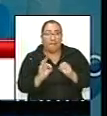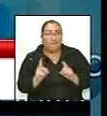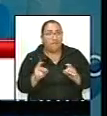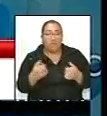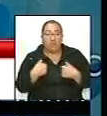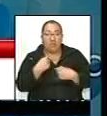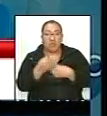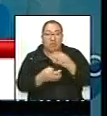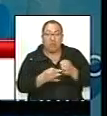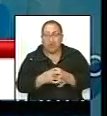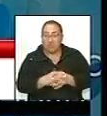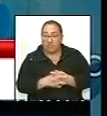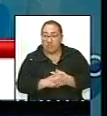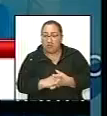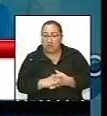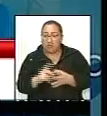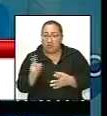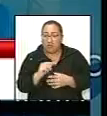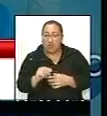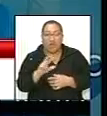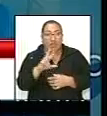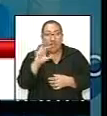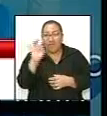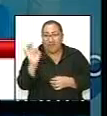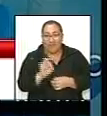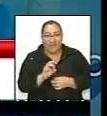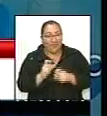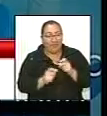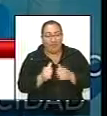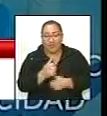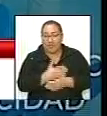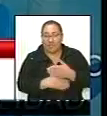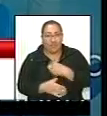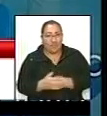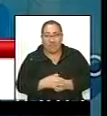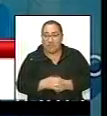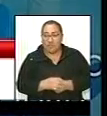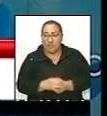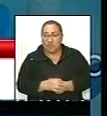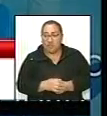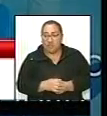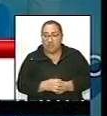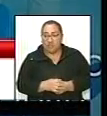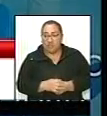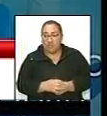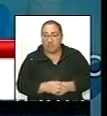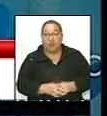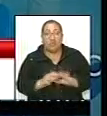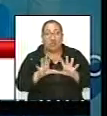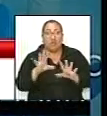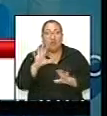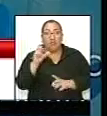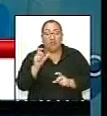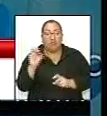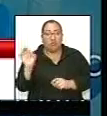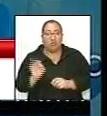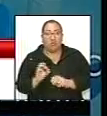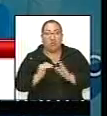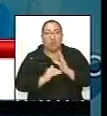dicen. No son el 3% de las personas con discapacidad, son el 10% o